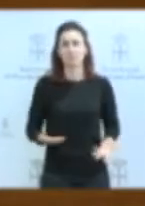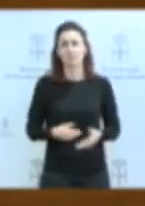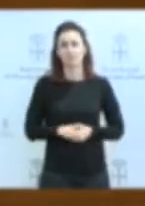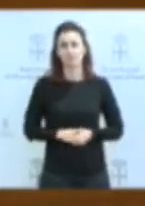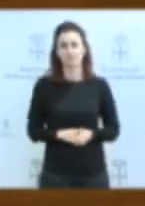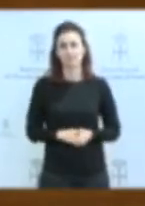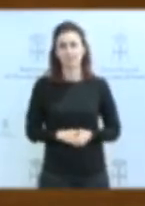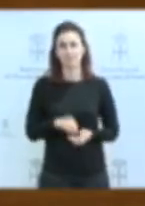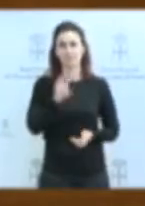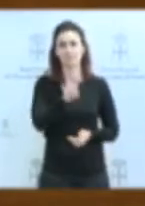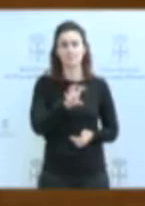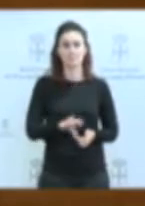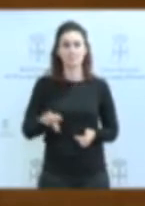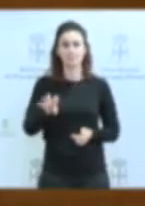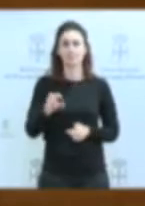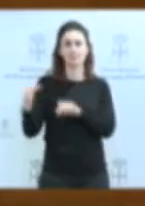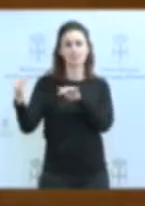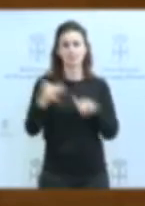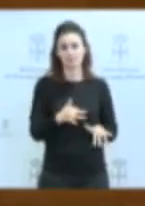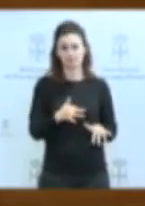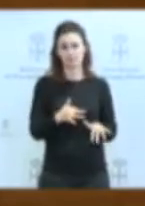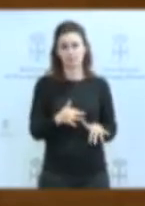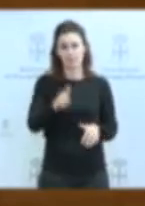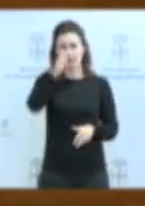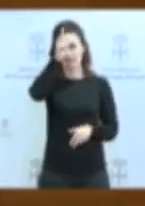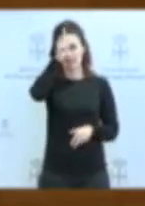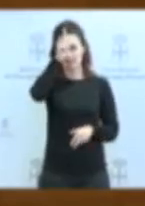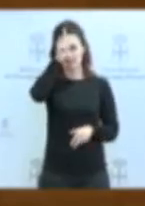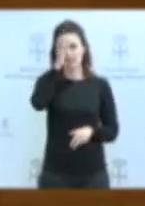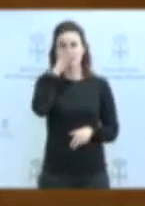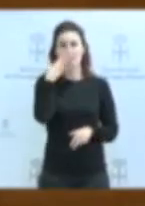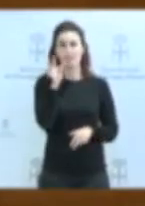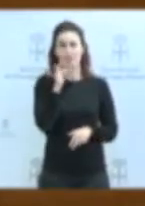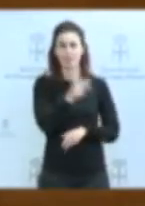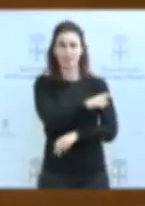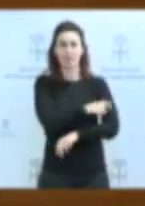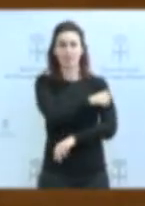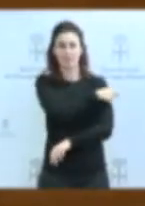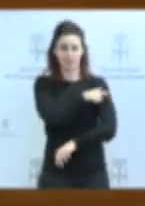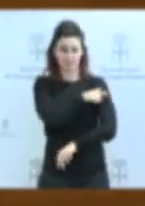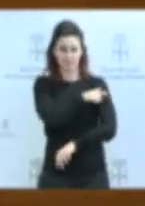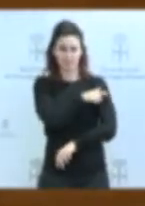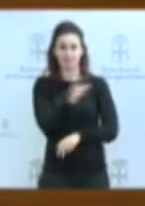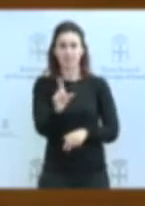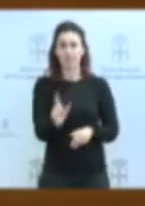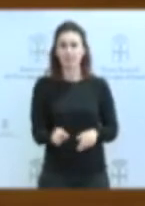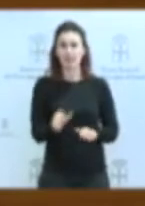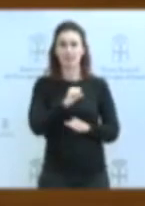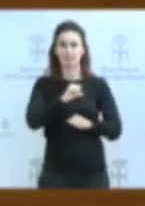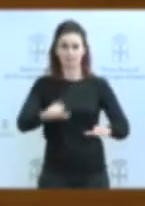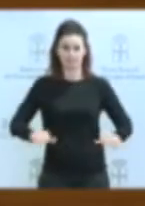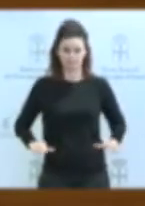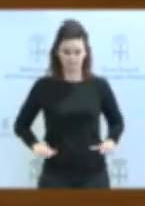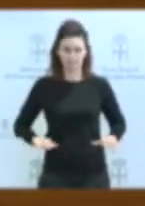son Alemania, Francia, Reino Unido, Italia y Portugal. Tratamos de reforzar la conexión